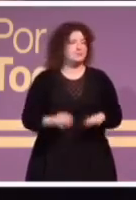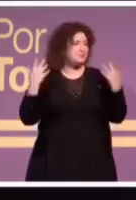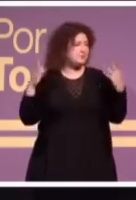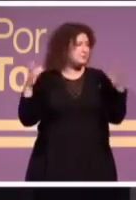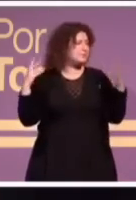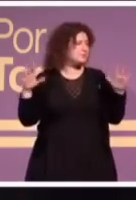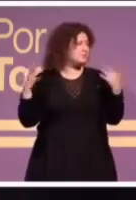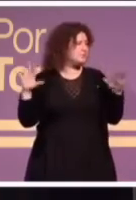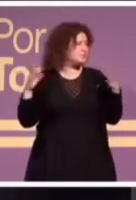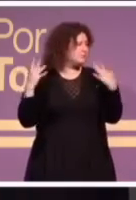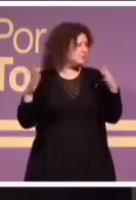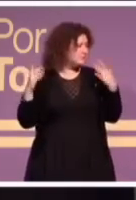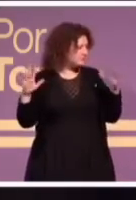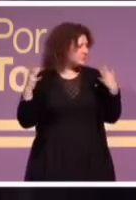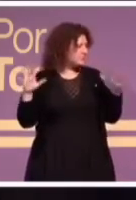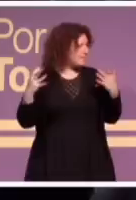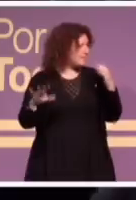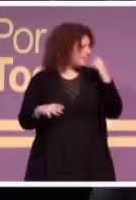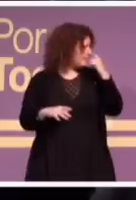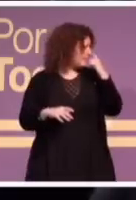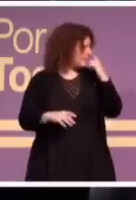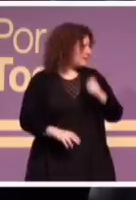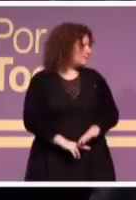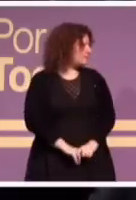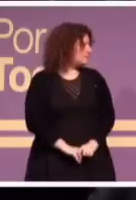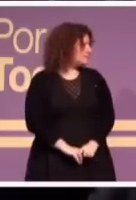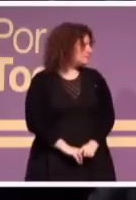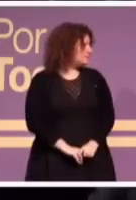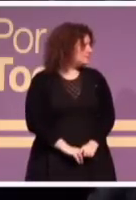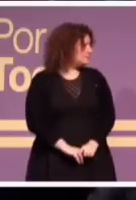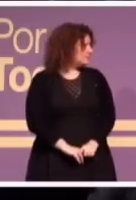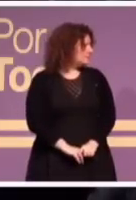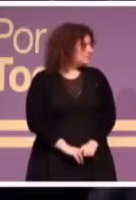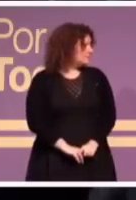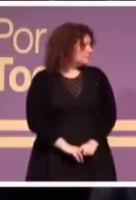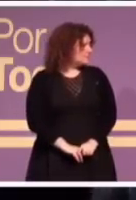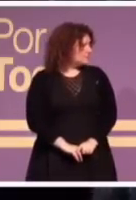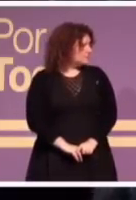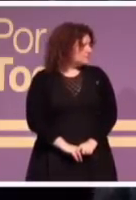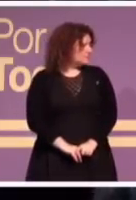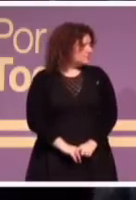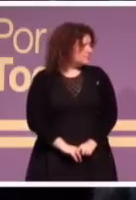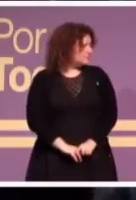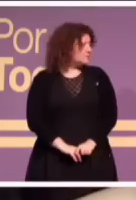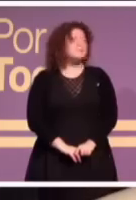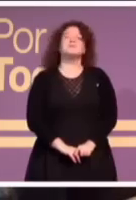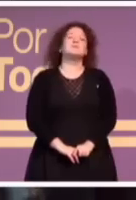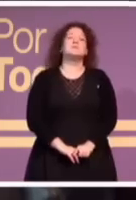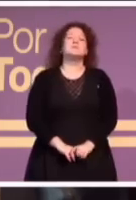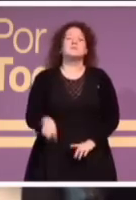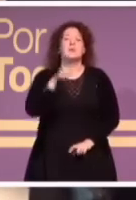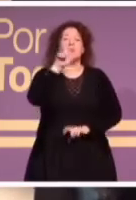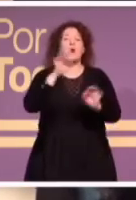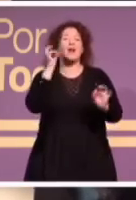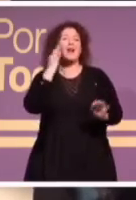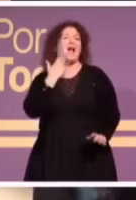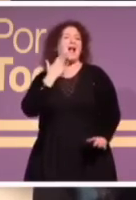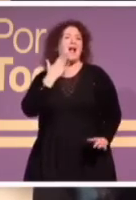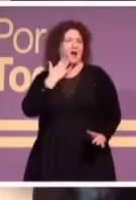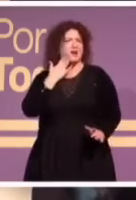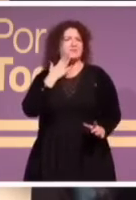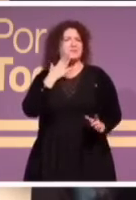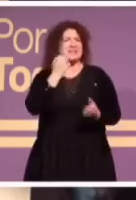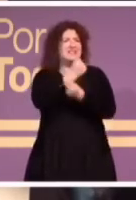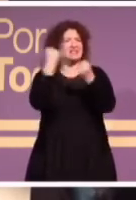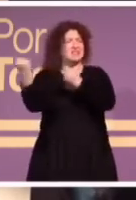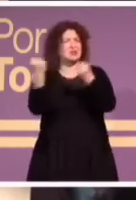Y ha pasado también, compañeras, con quienes han dado la cara haciendo política